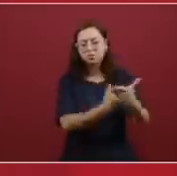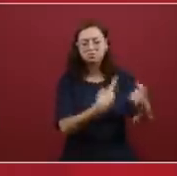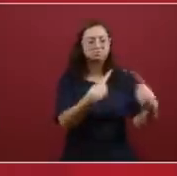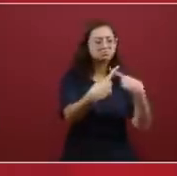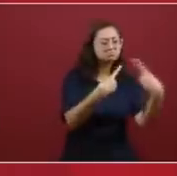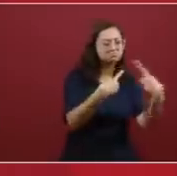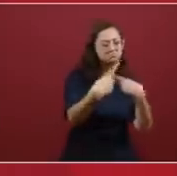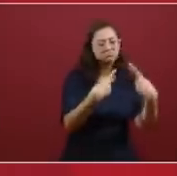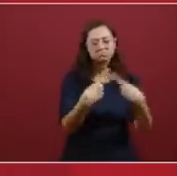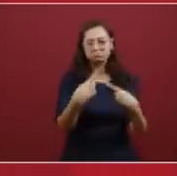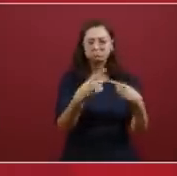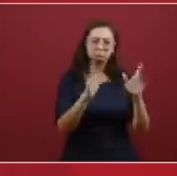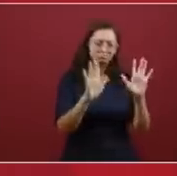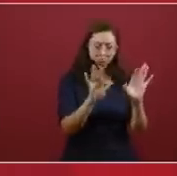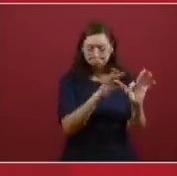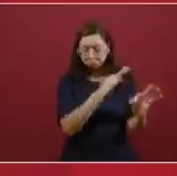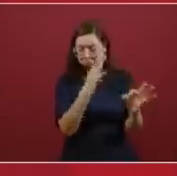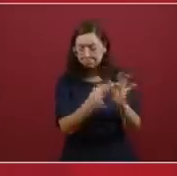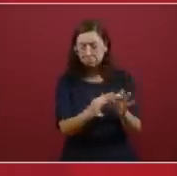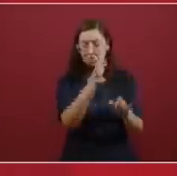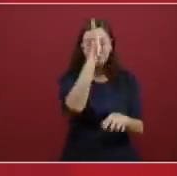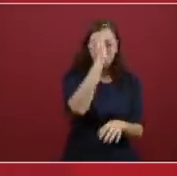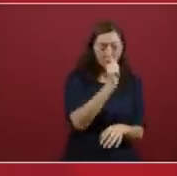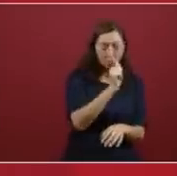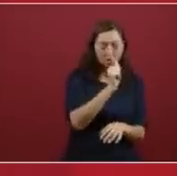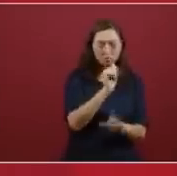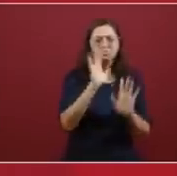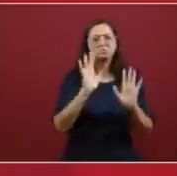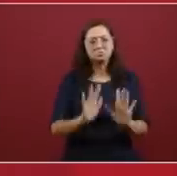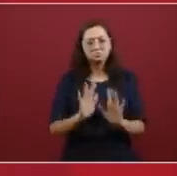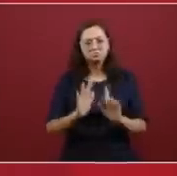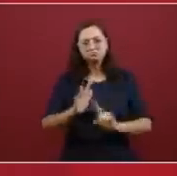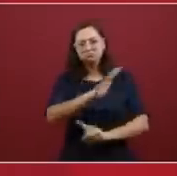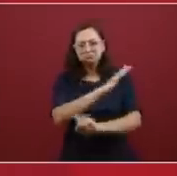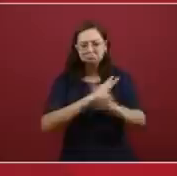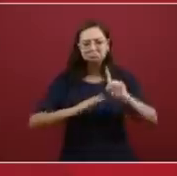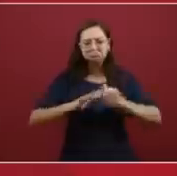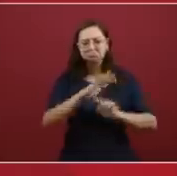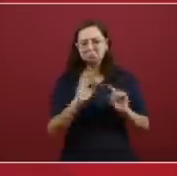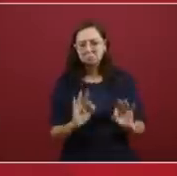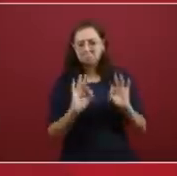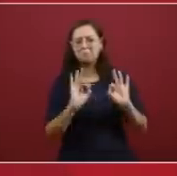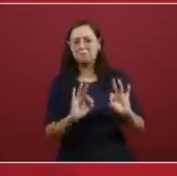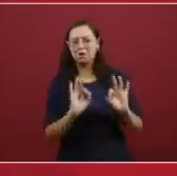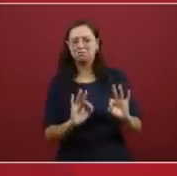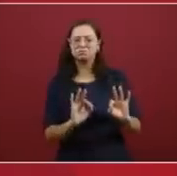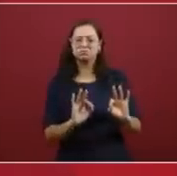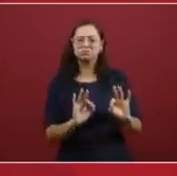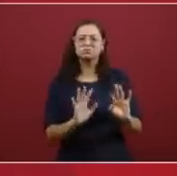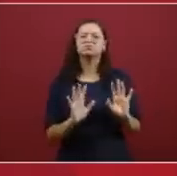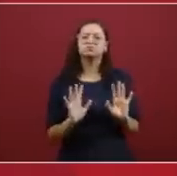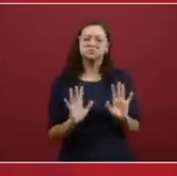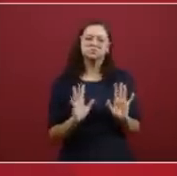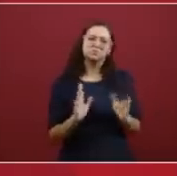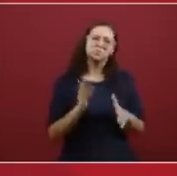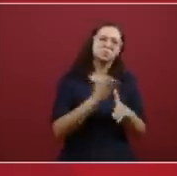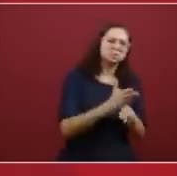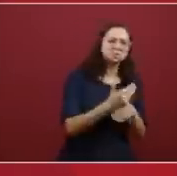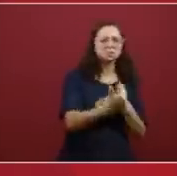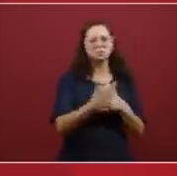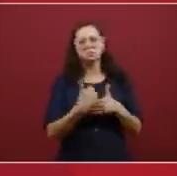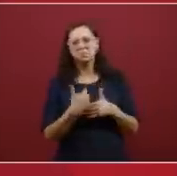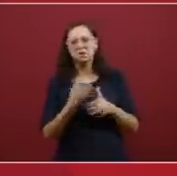específicos y que haya condiciones, porque no queremos